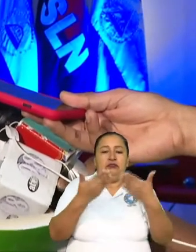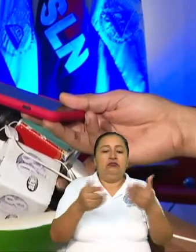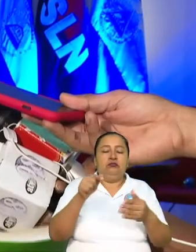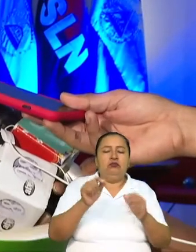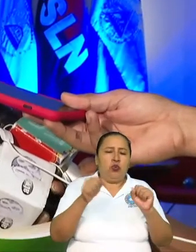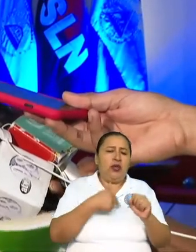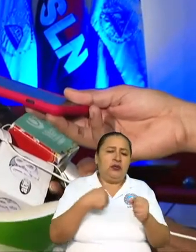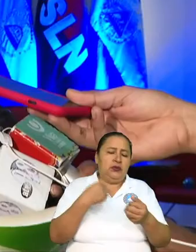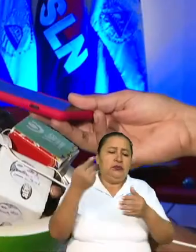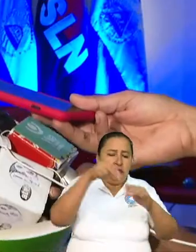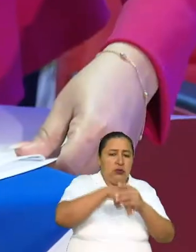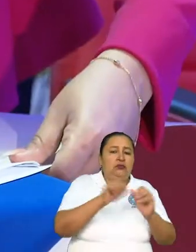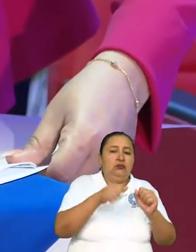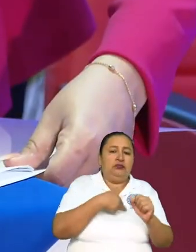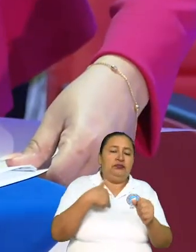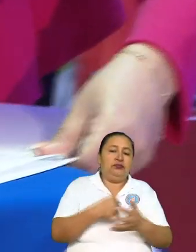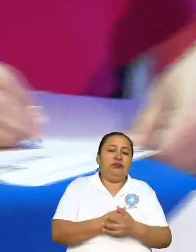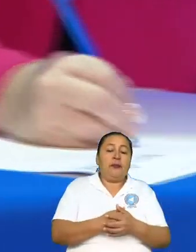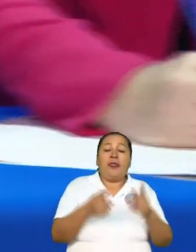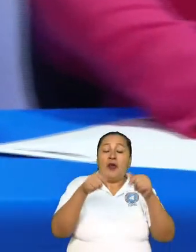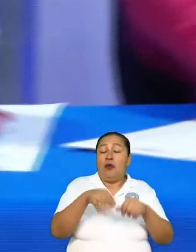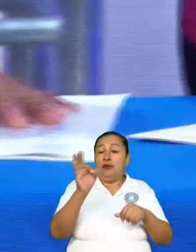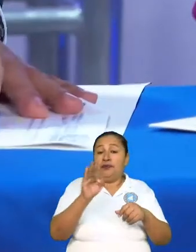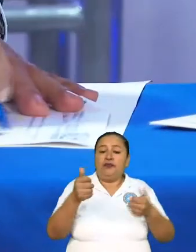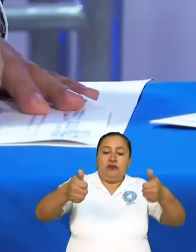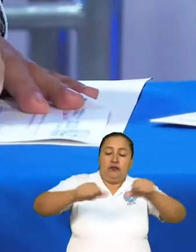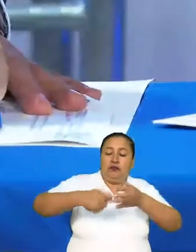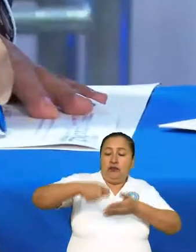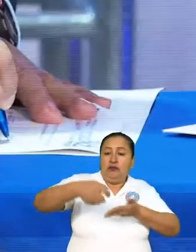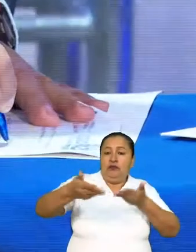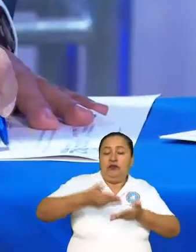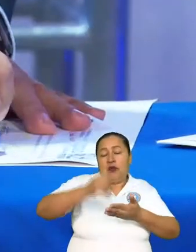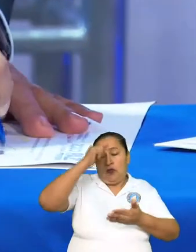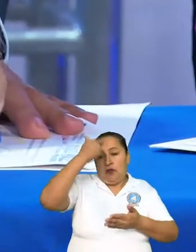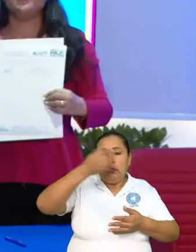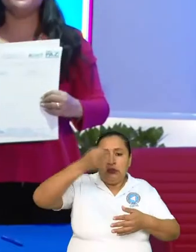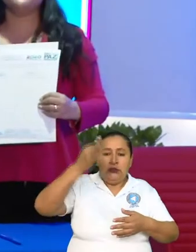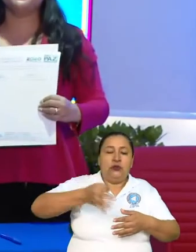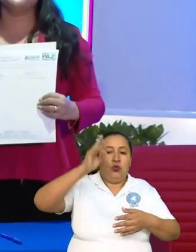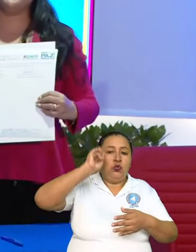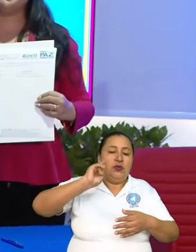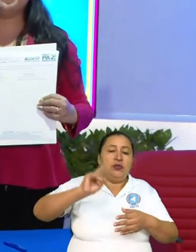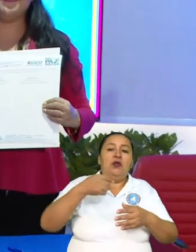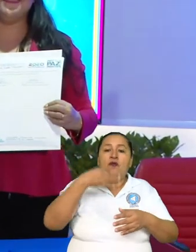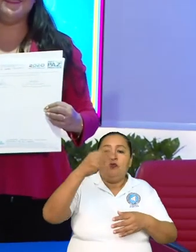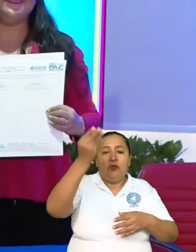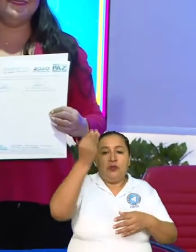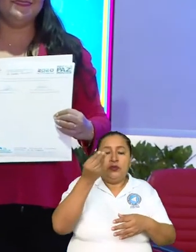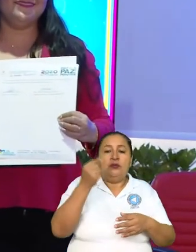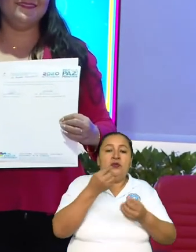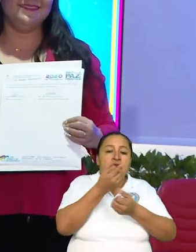esa oportunidad de becas. Con este tipo de convenios, el gobierno garantiza la educación superior a los futuros bachilleres.